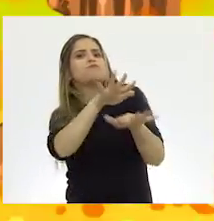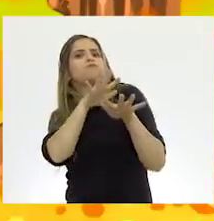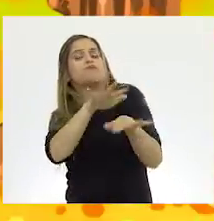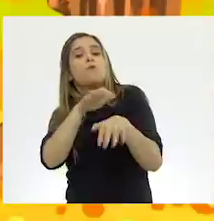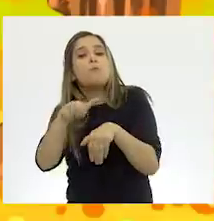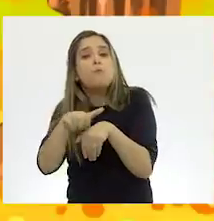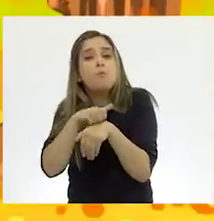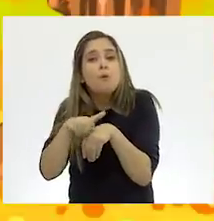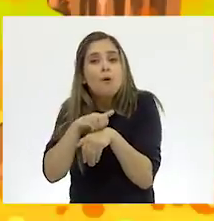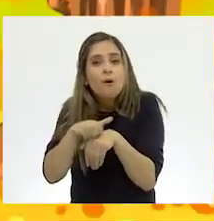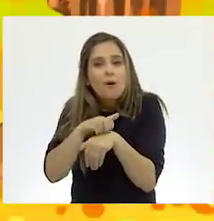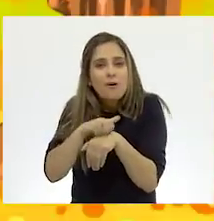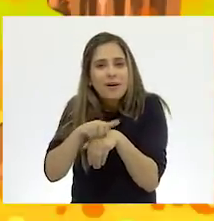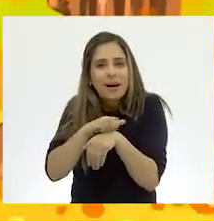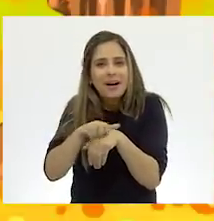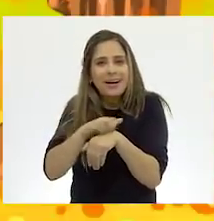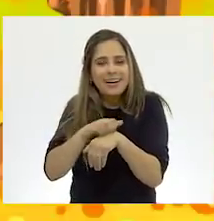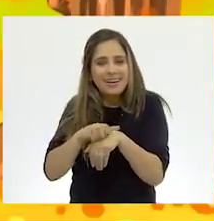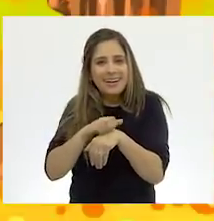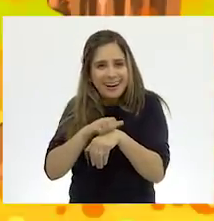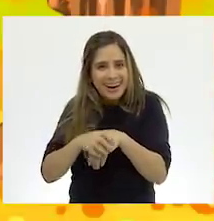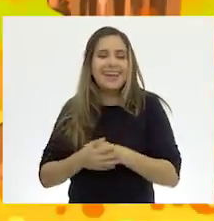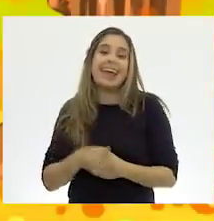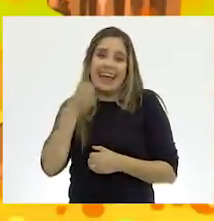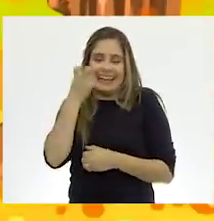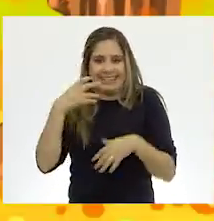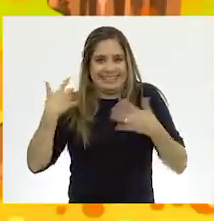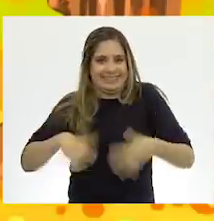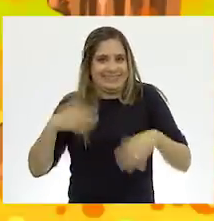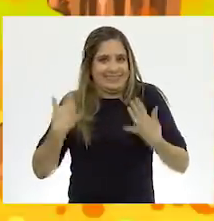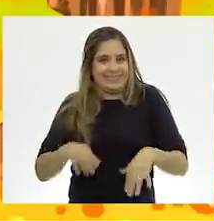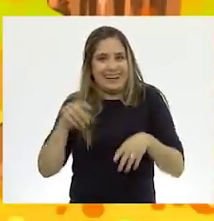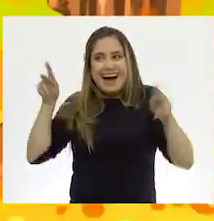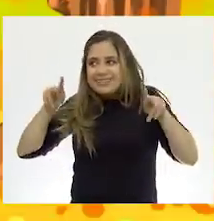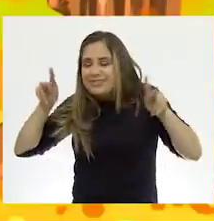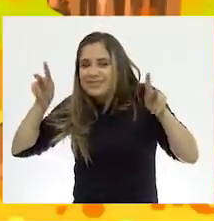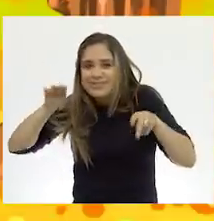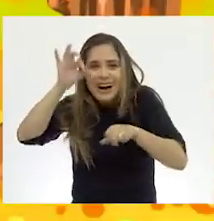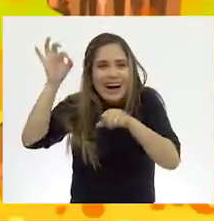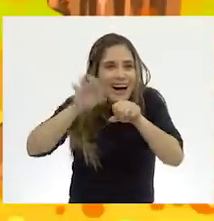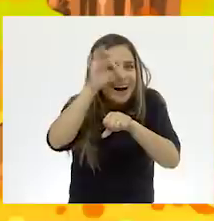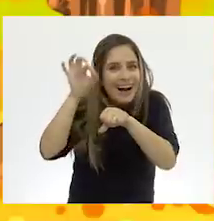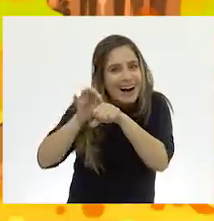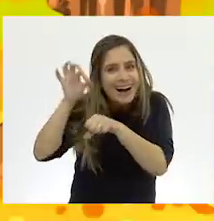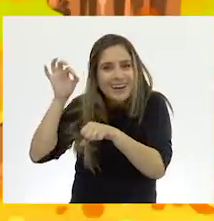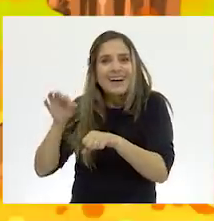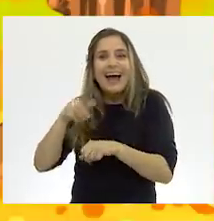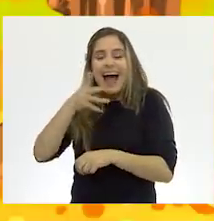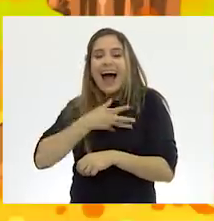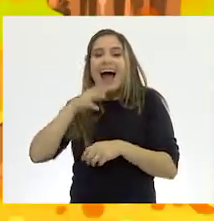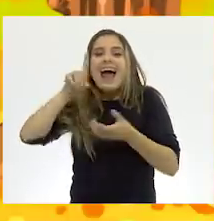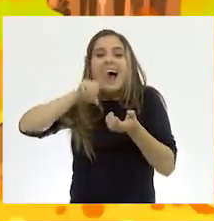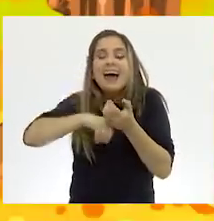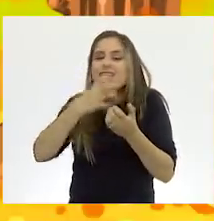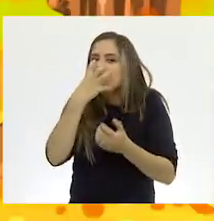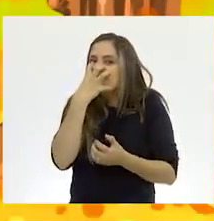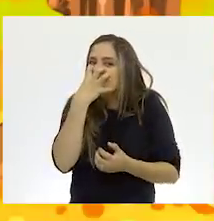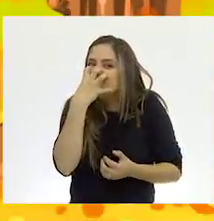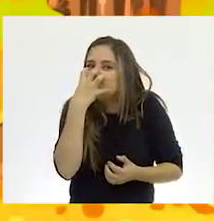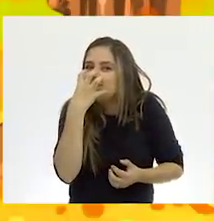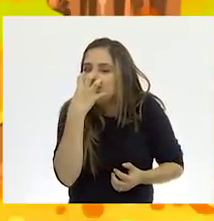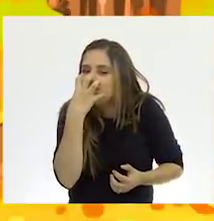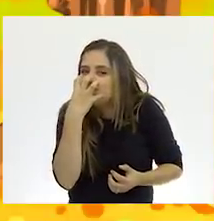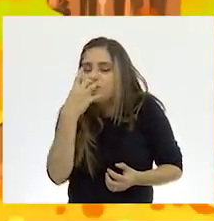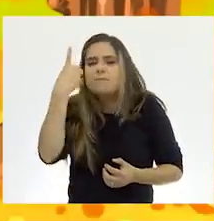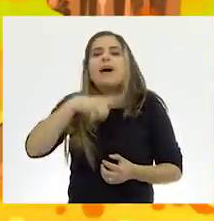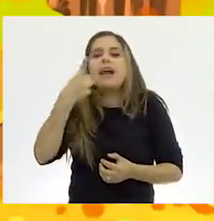ultravioleta, imperceptible para nosotros. Tienen una larga trompa que les sirve para